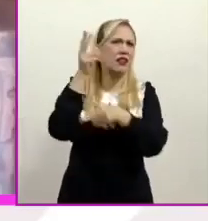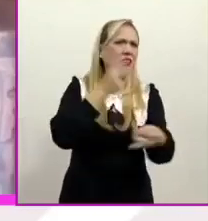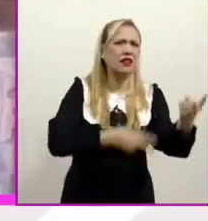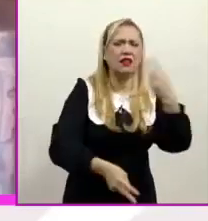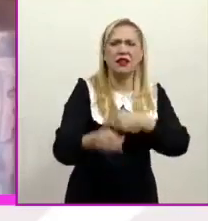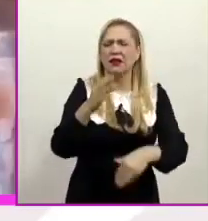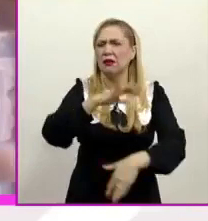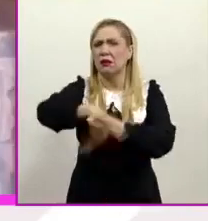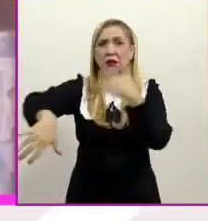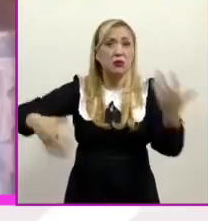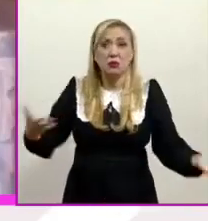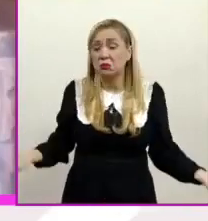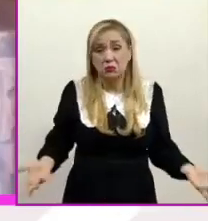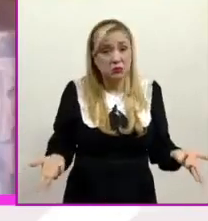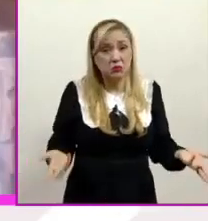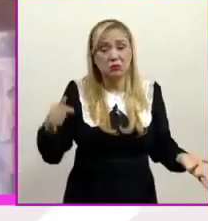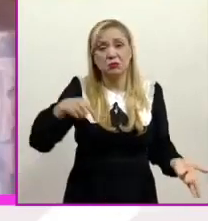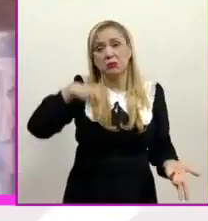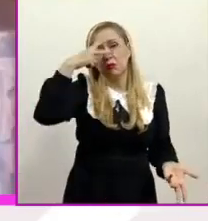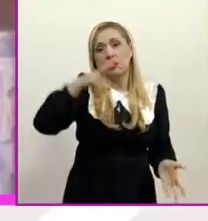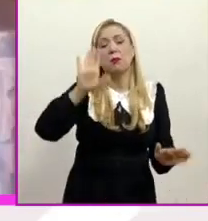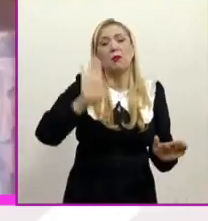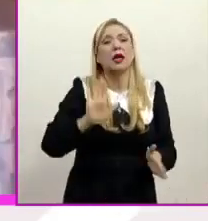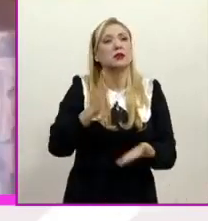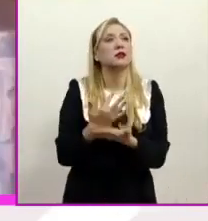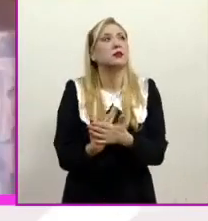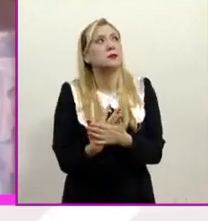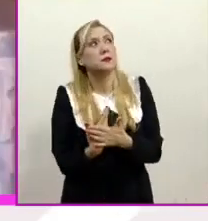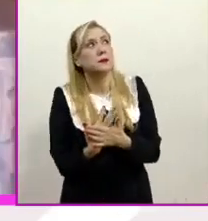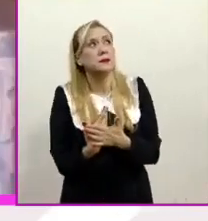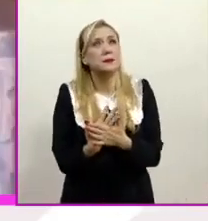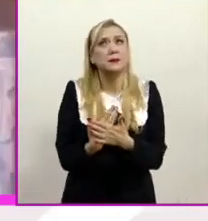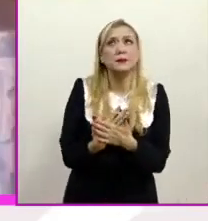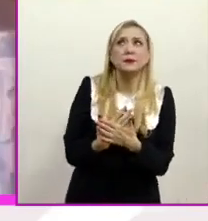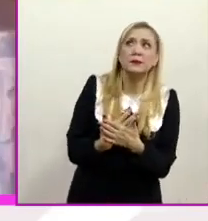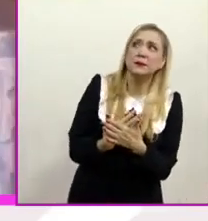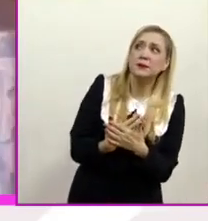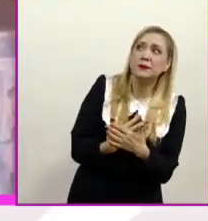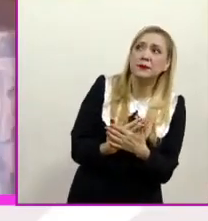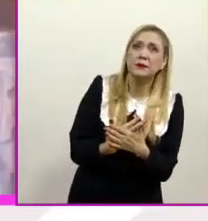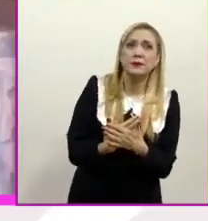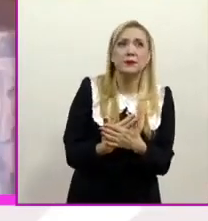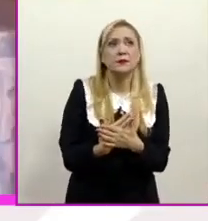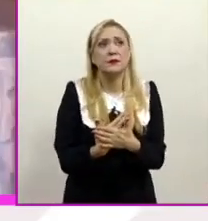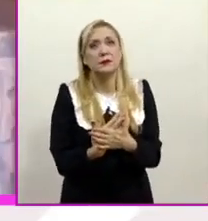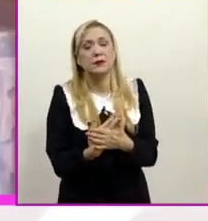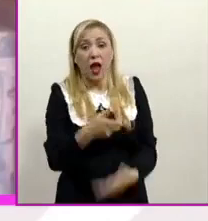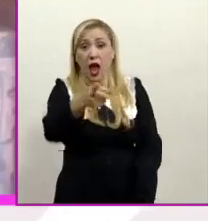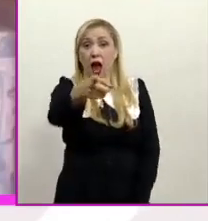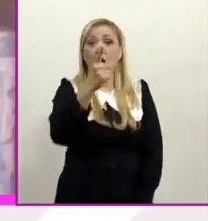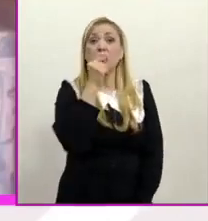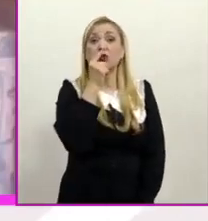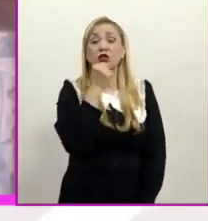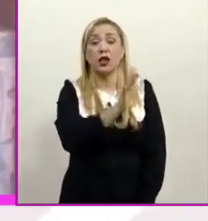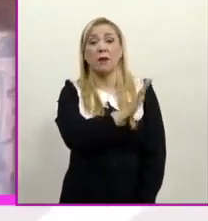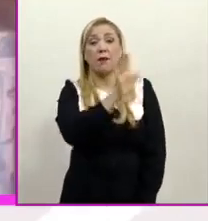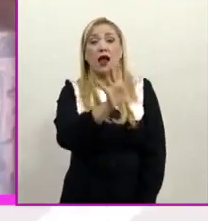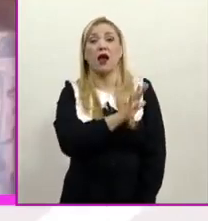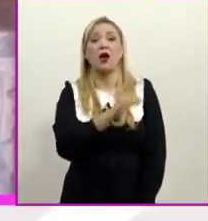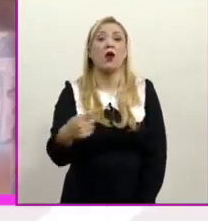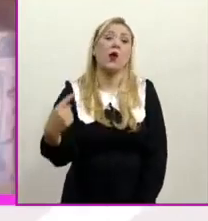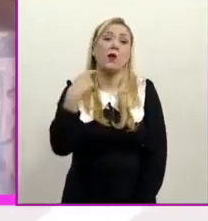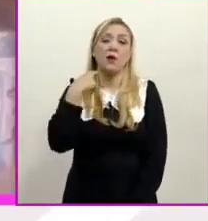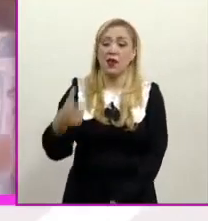que parece que en México estamos esperando encontrar a un policía blanco que mate a